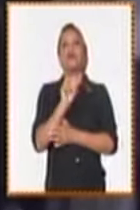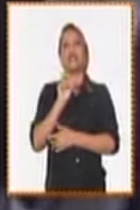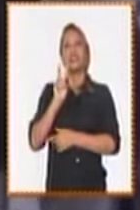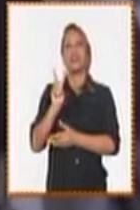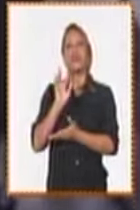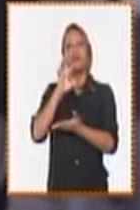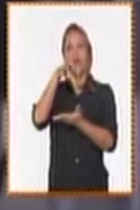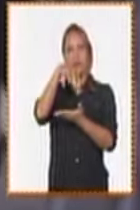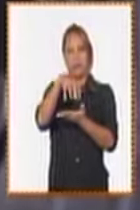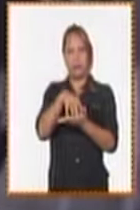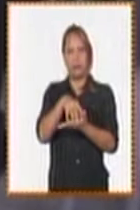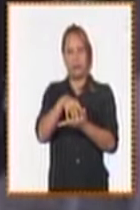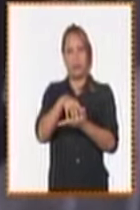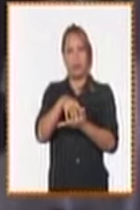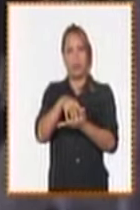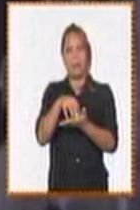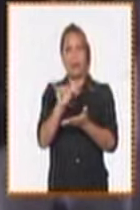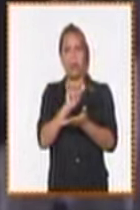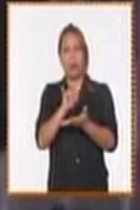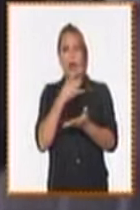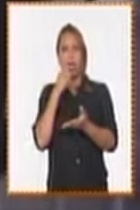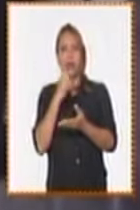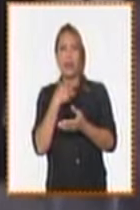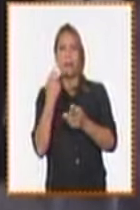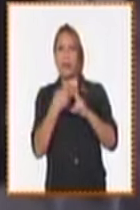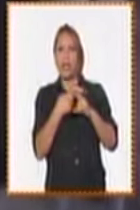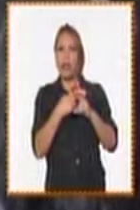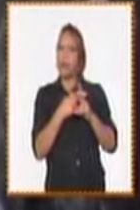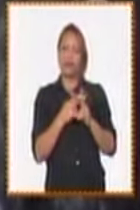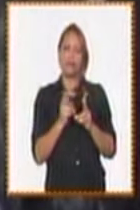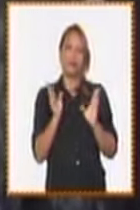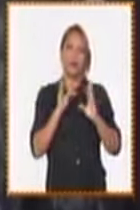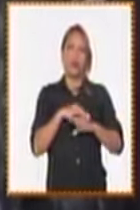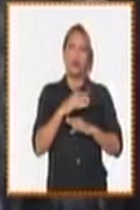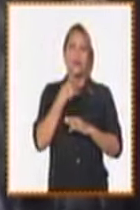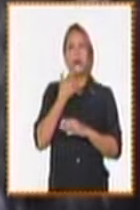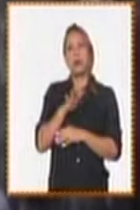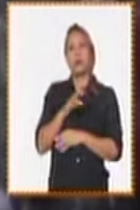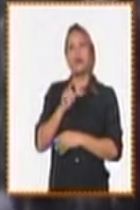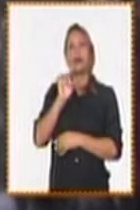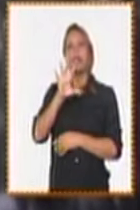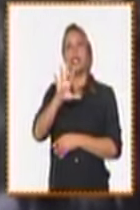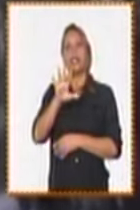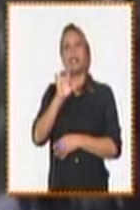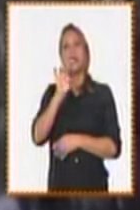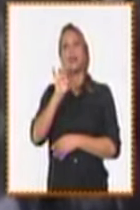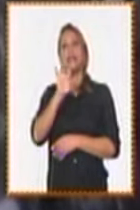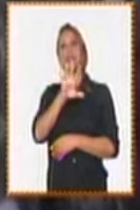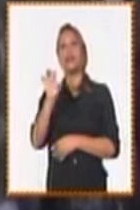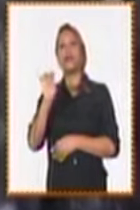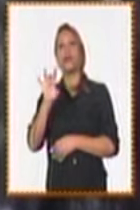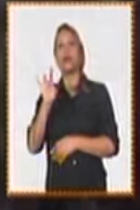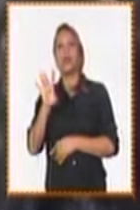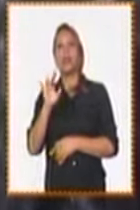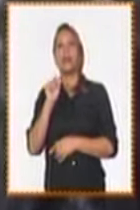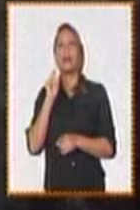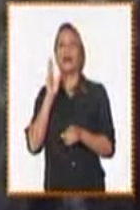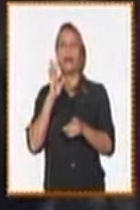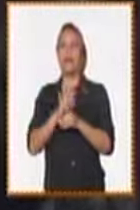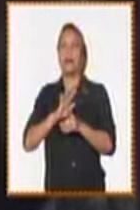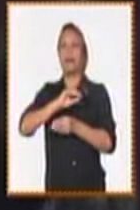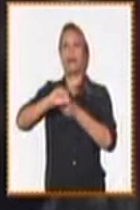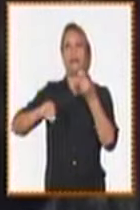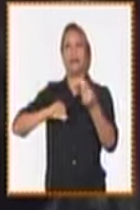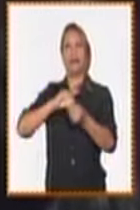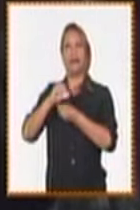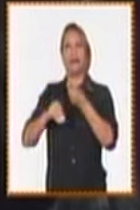no tenía las mismas condiciones que Bayamo. Y ya alrededor de 1515 comienza a languidecer.